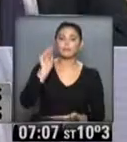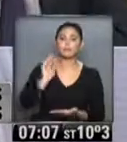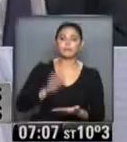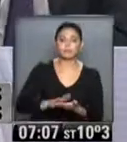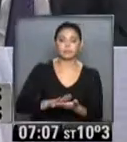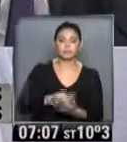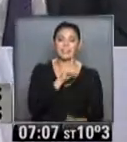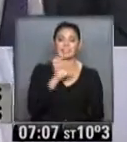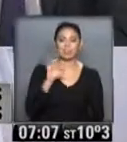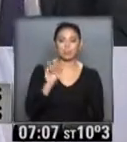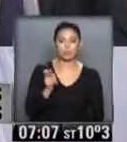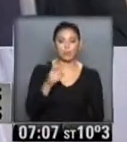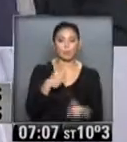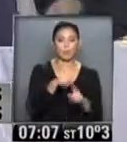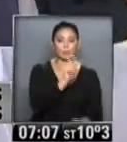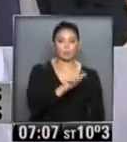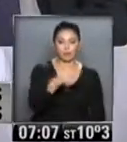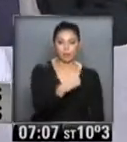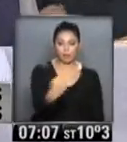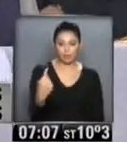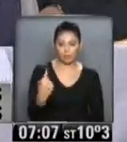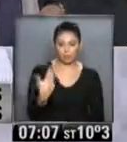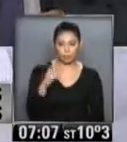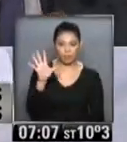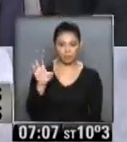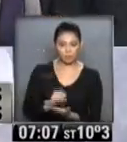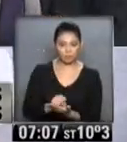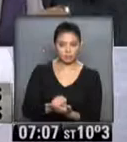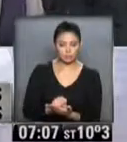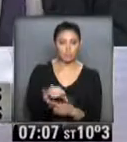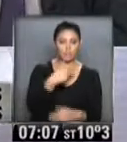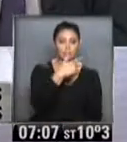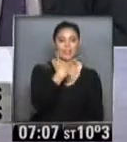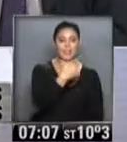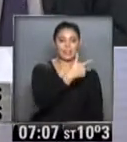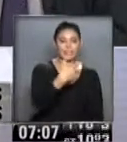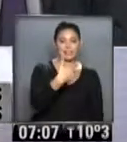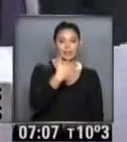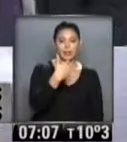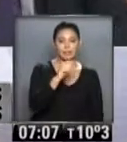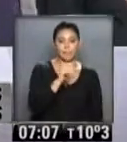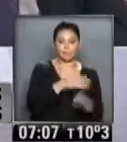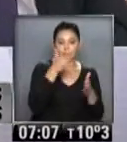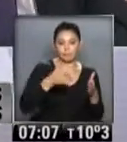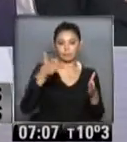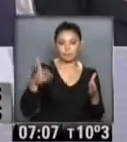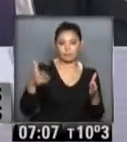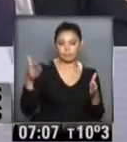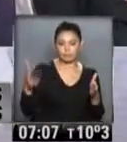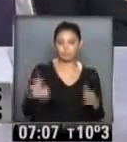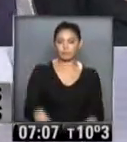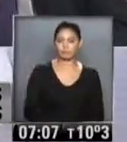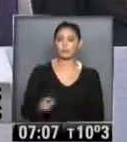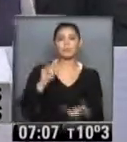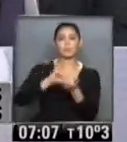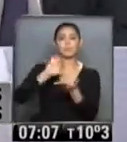a 100 dólares por persona por trimestre. Esto para los países limítrofes. Este